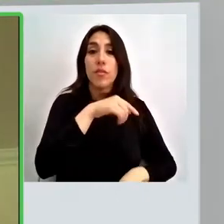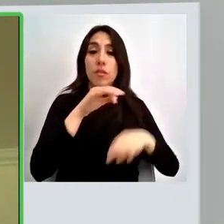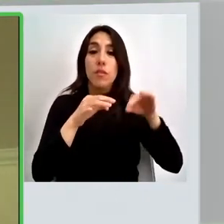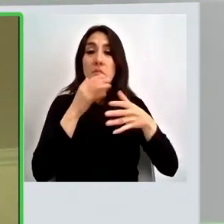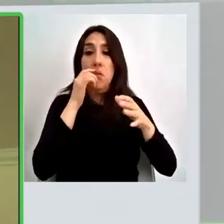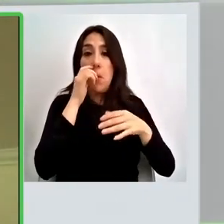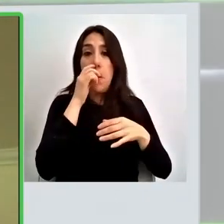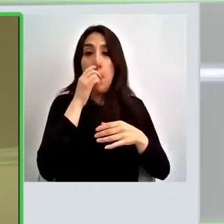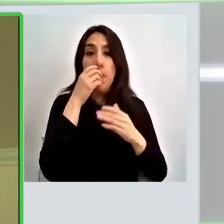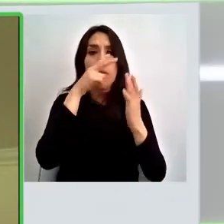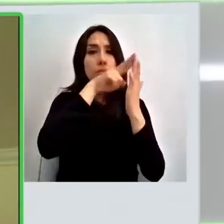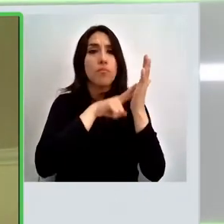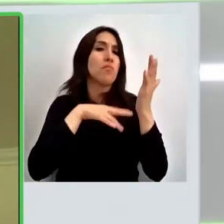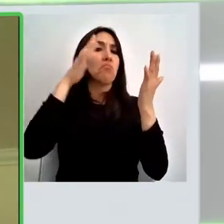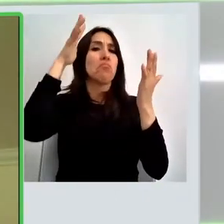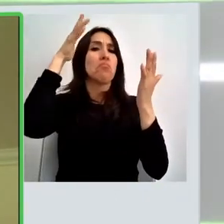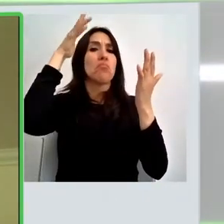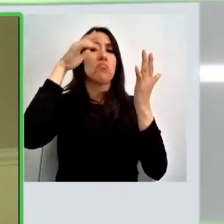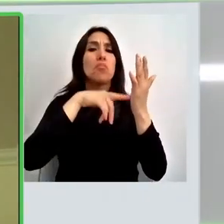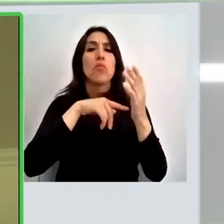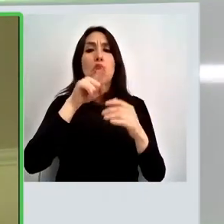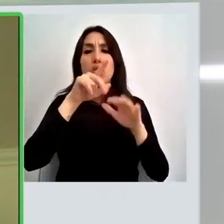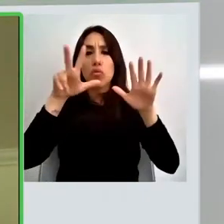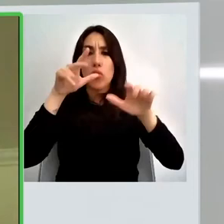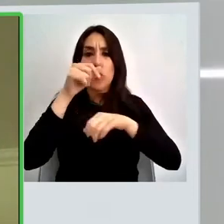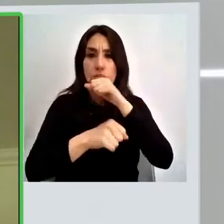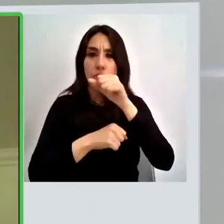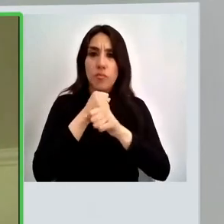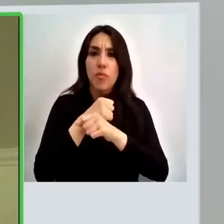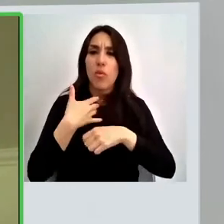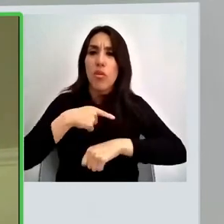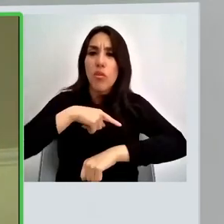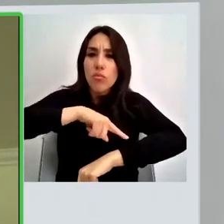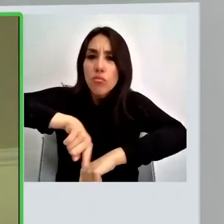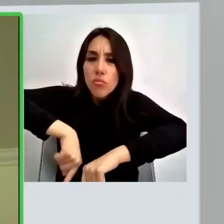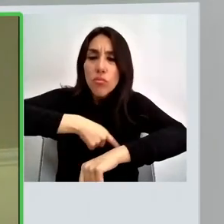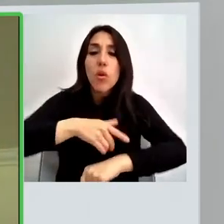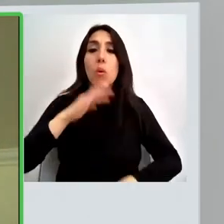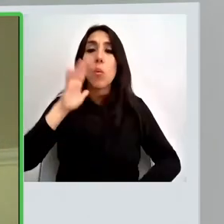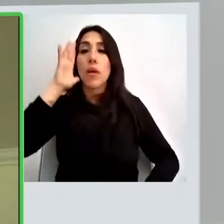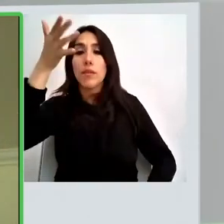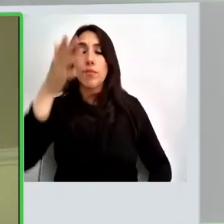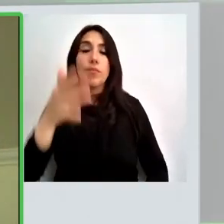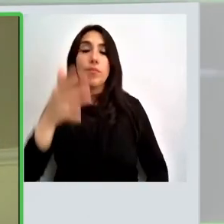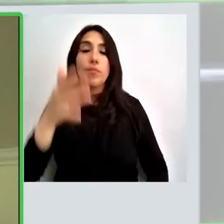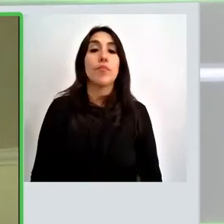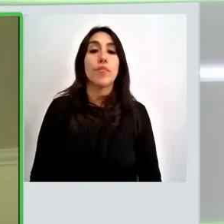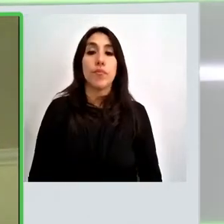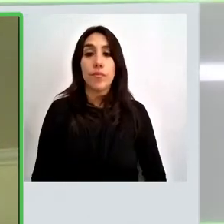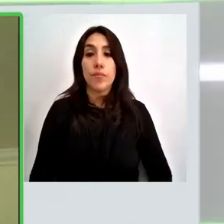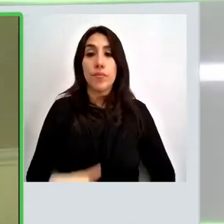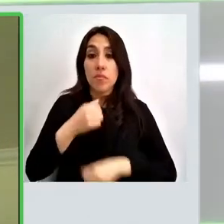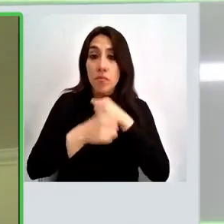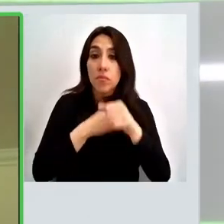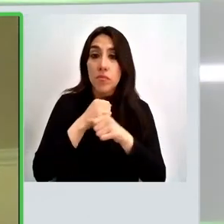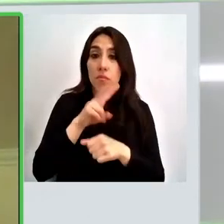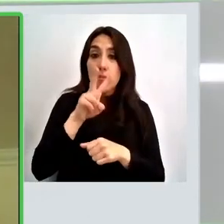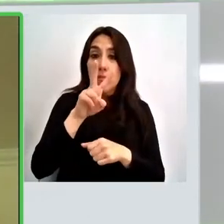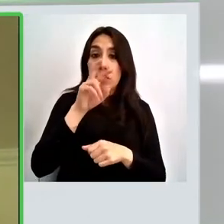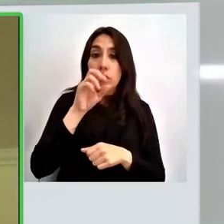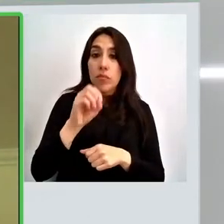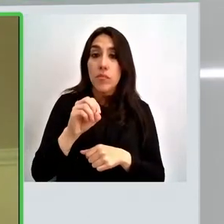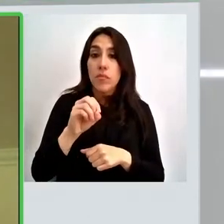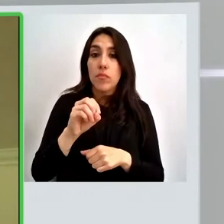90 y en el 2008 tuvimos que y actualizarla para que las cortes y los jueces